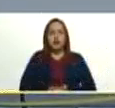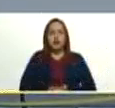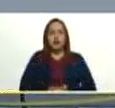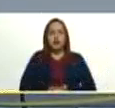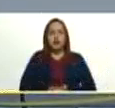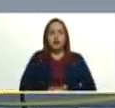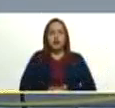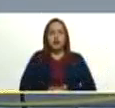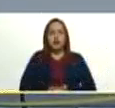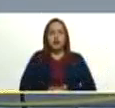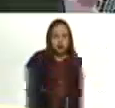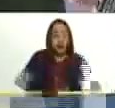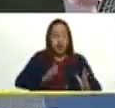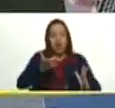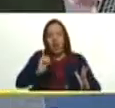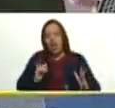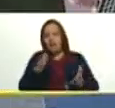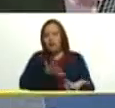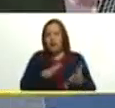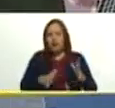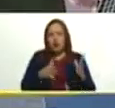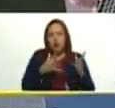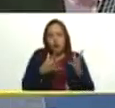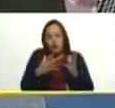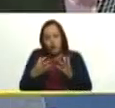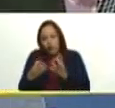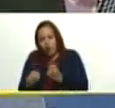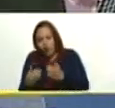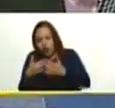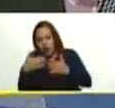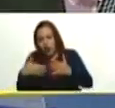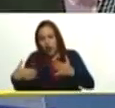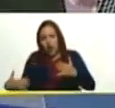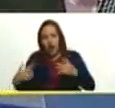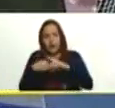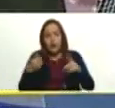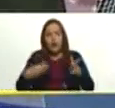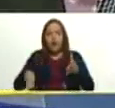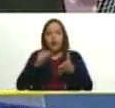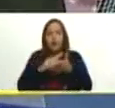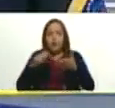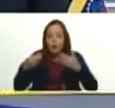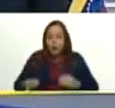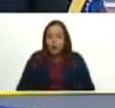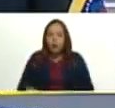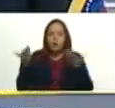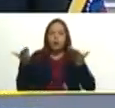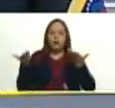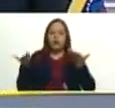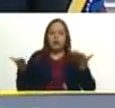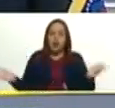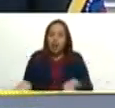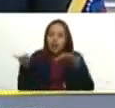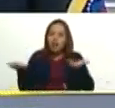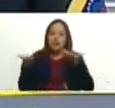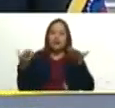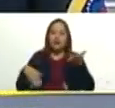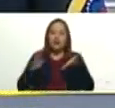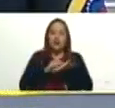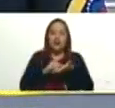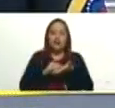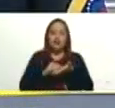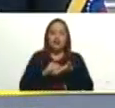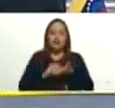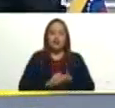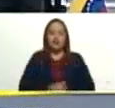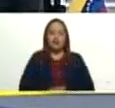And it is now sprouting. Se quedó un poco rezagada, pero volvió a resurgir. And